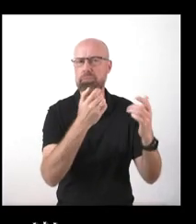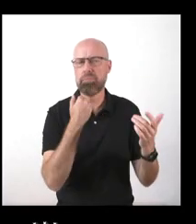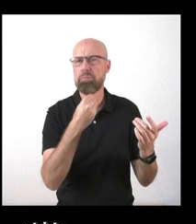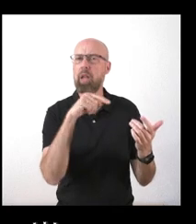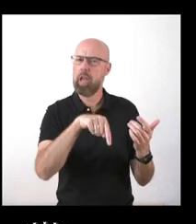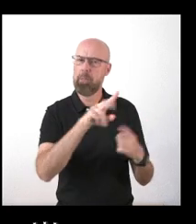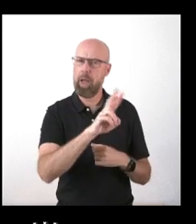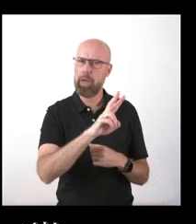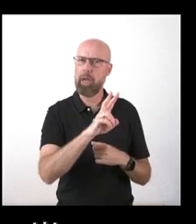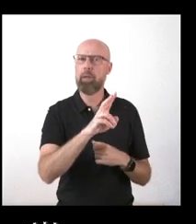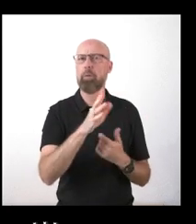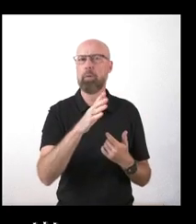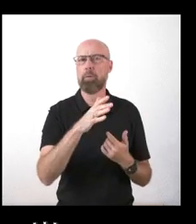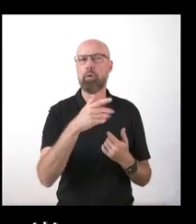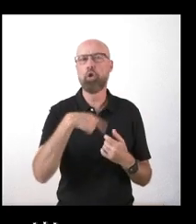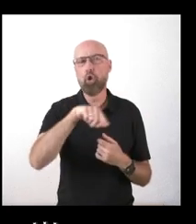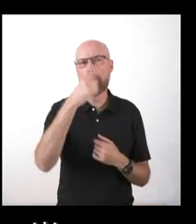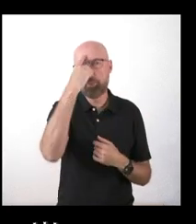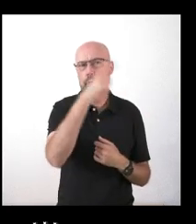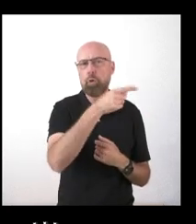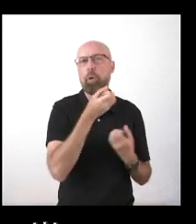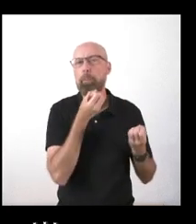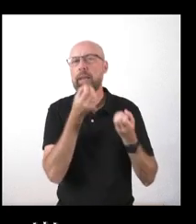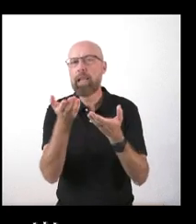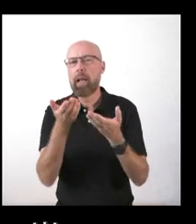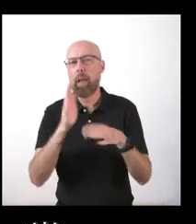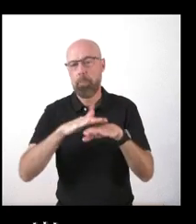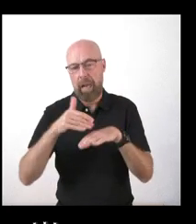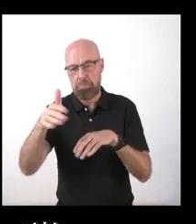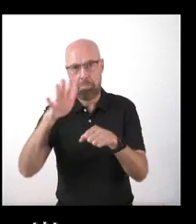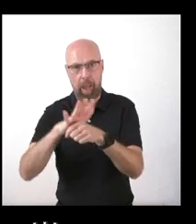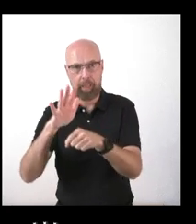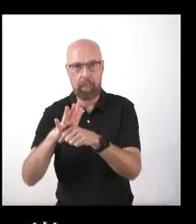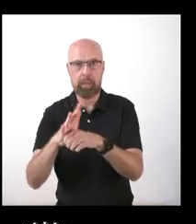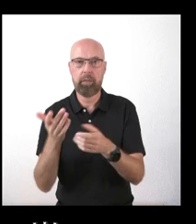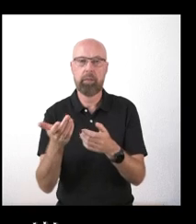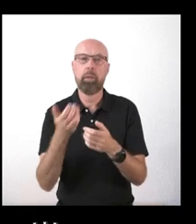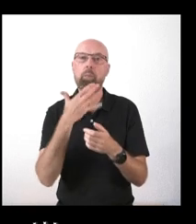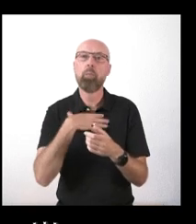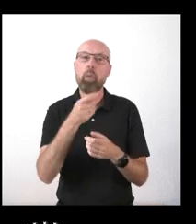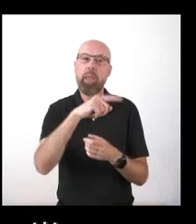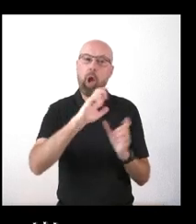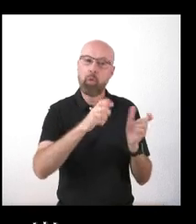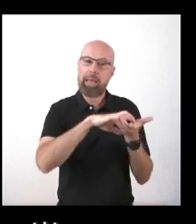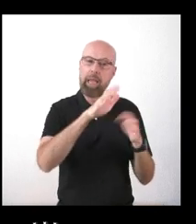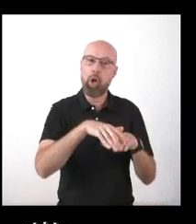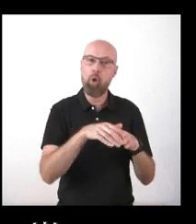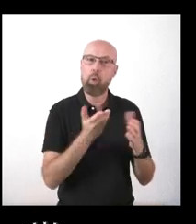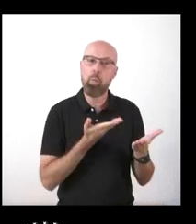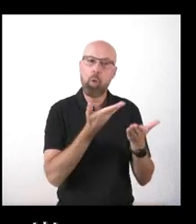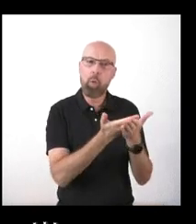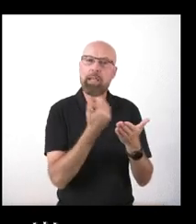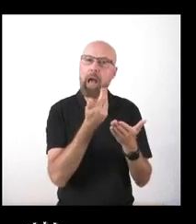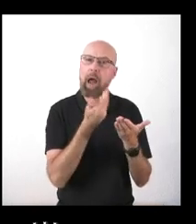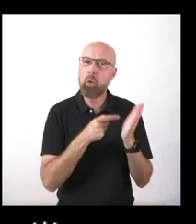cara Ya el martes como nos dice si tiene la junta alguna propuesta concreta que ya se pueda trasladar a ellos y a la sociedad